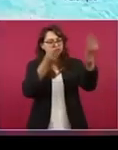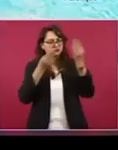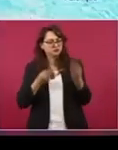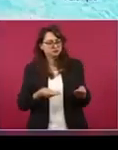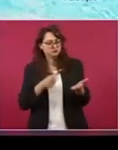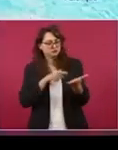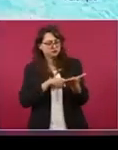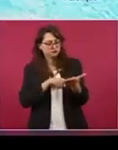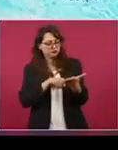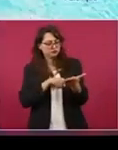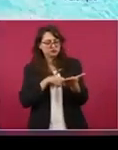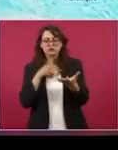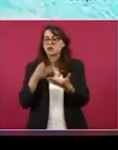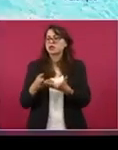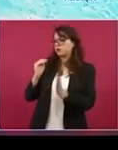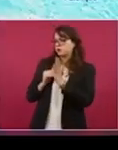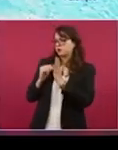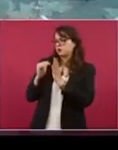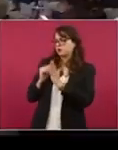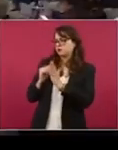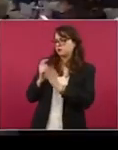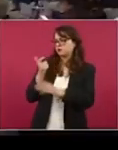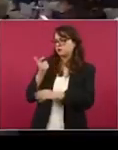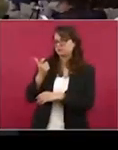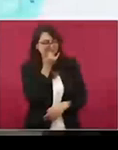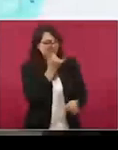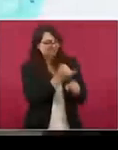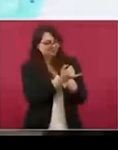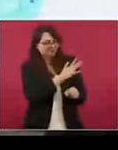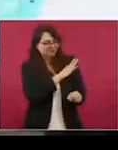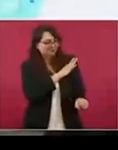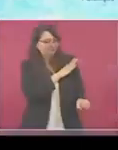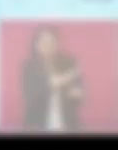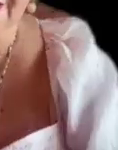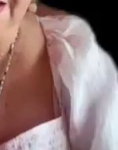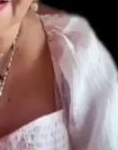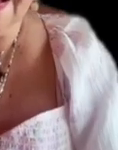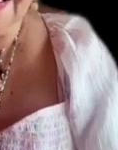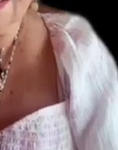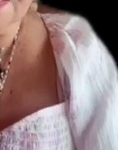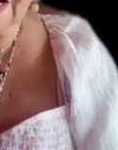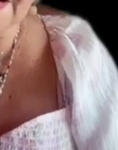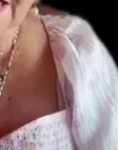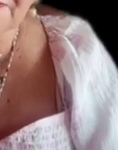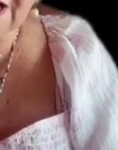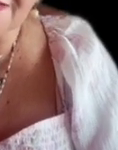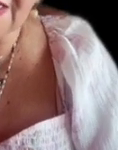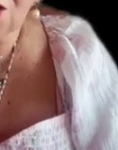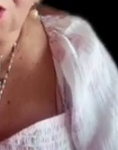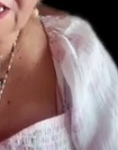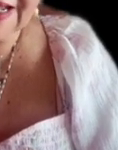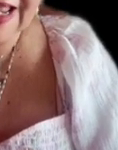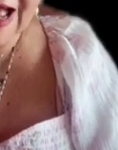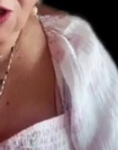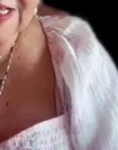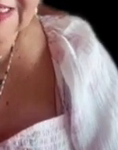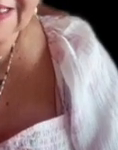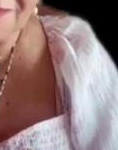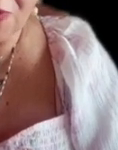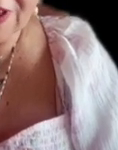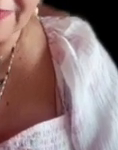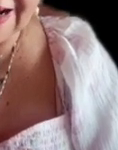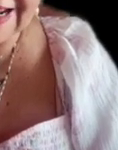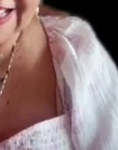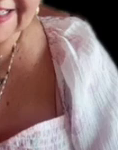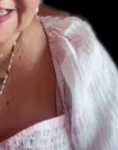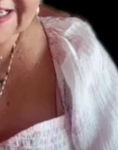9.500 millones de pesos. Pues así ya no se puede. Un abuso. Durante el régimen anterior se crearon este